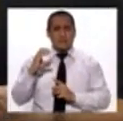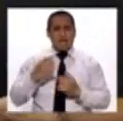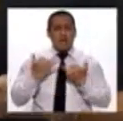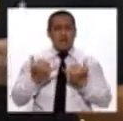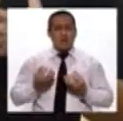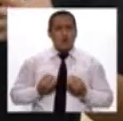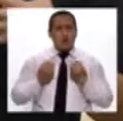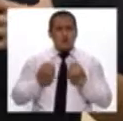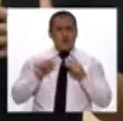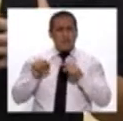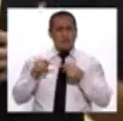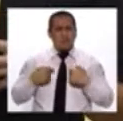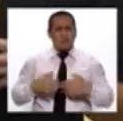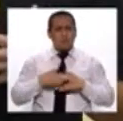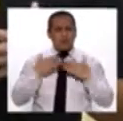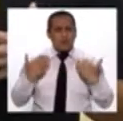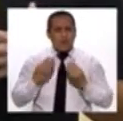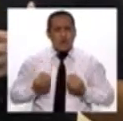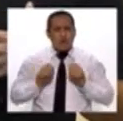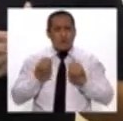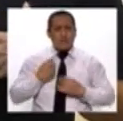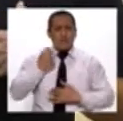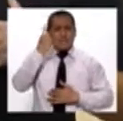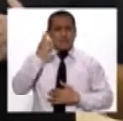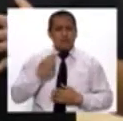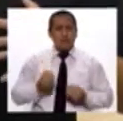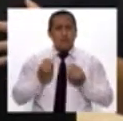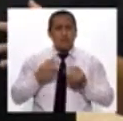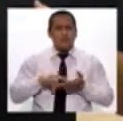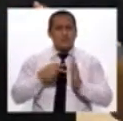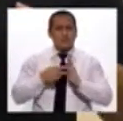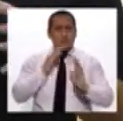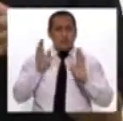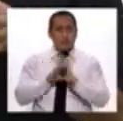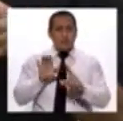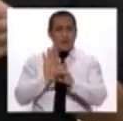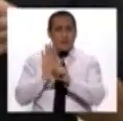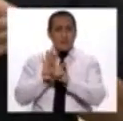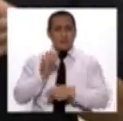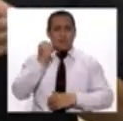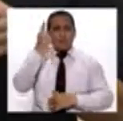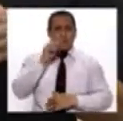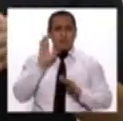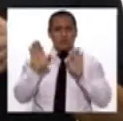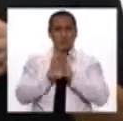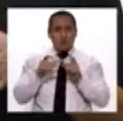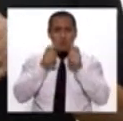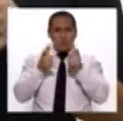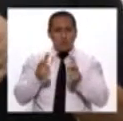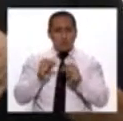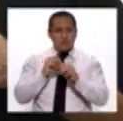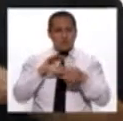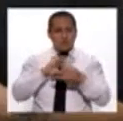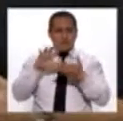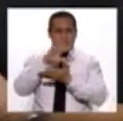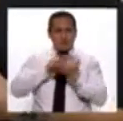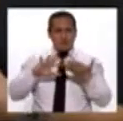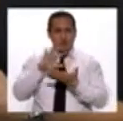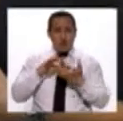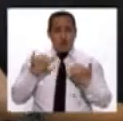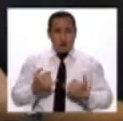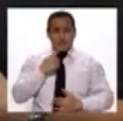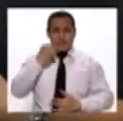Constitucional. ¿Cómo esto nos afecta? ¿Cómo entendemos esto que legalmente se comprende como control difuso? Hoy en Tus